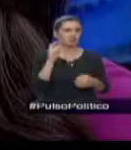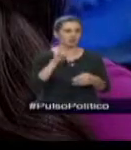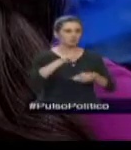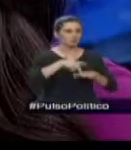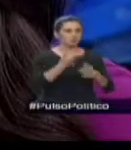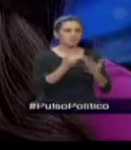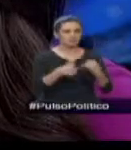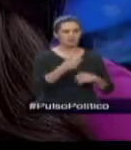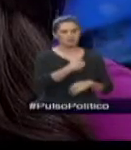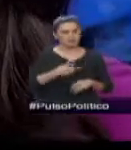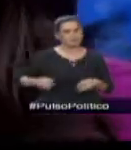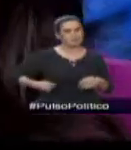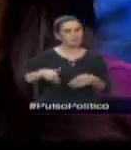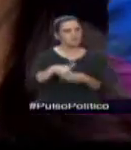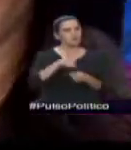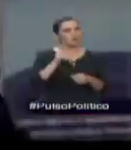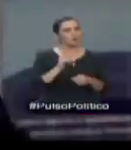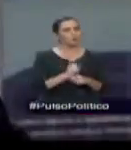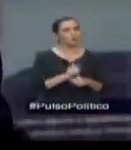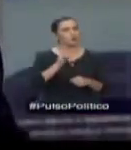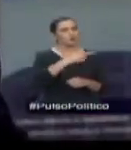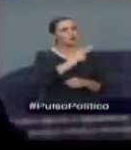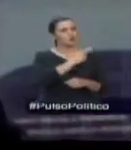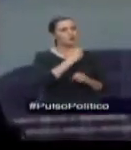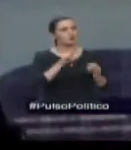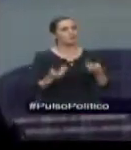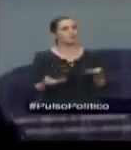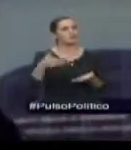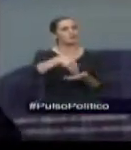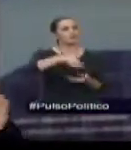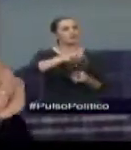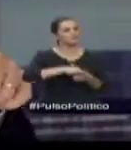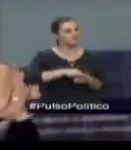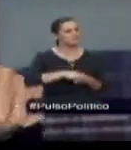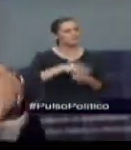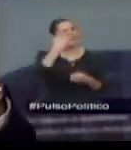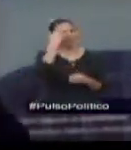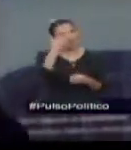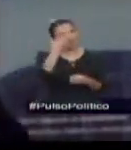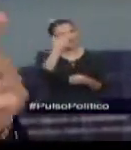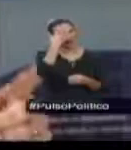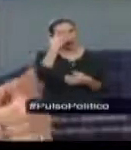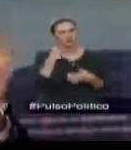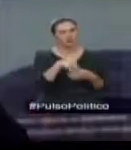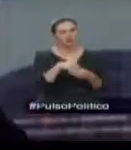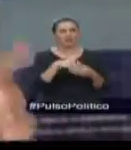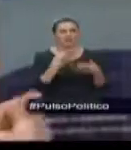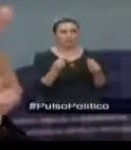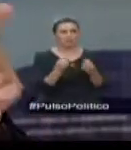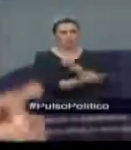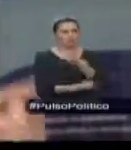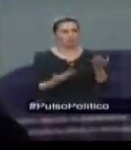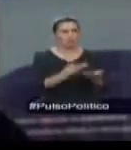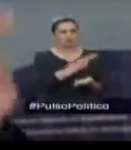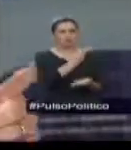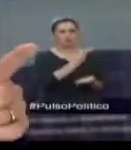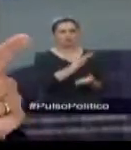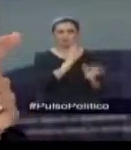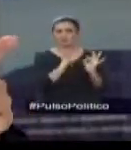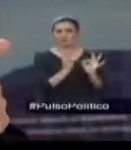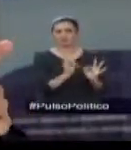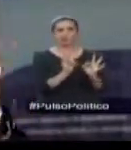ejercicio de alguna universidad puedan ser reelectos porque argumentó cuando precisamente en la mayoría de los países donde la educación superior es de